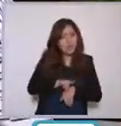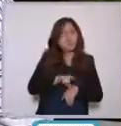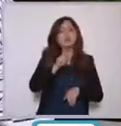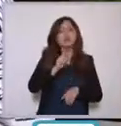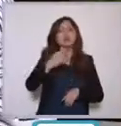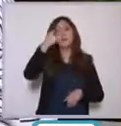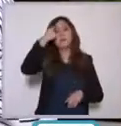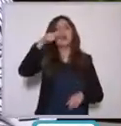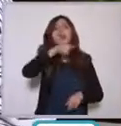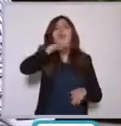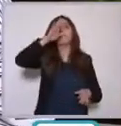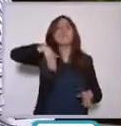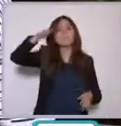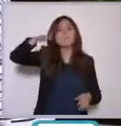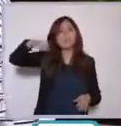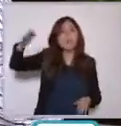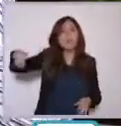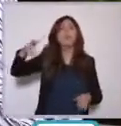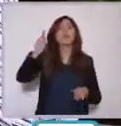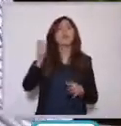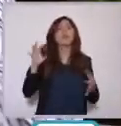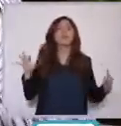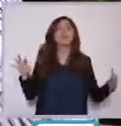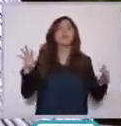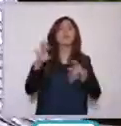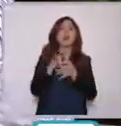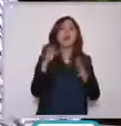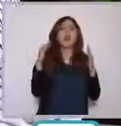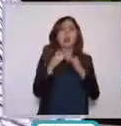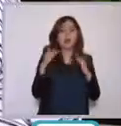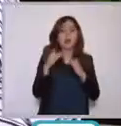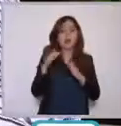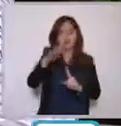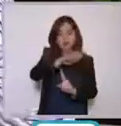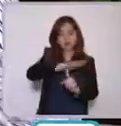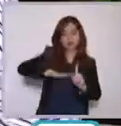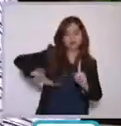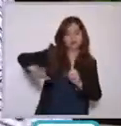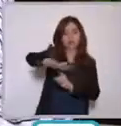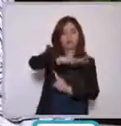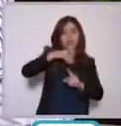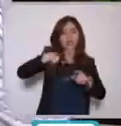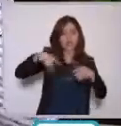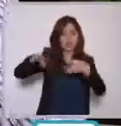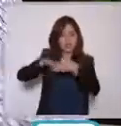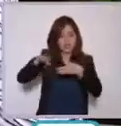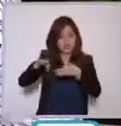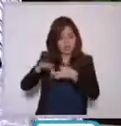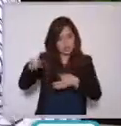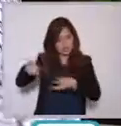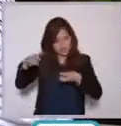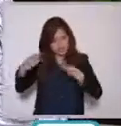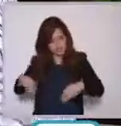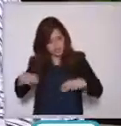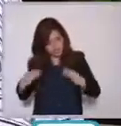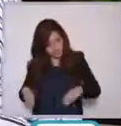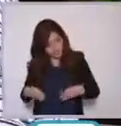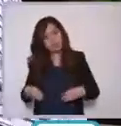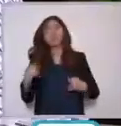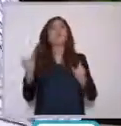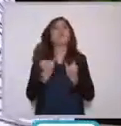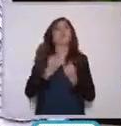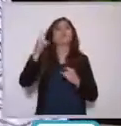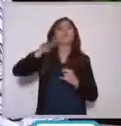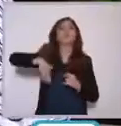a pintar casas alrededor, así es, alrededor del mercado. Se han estado